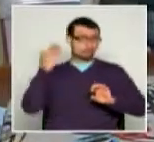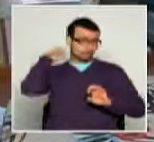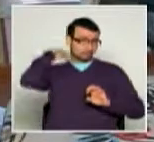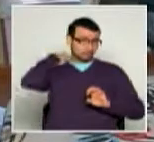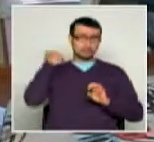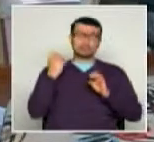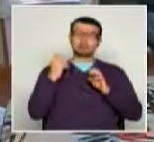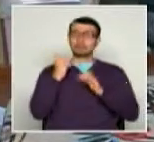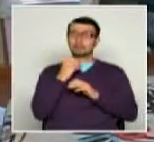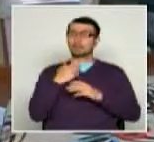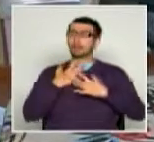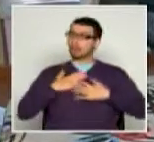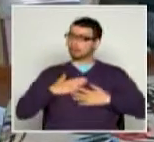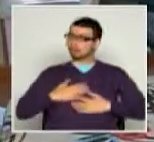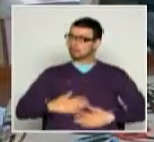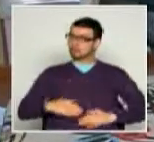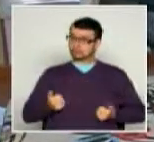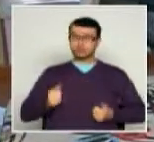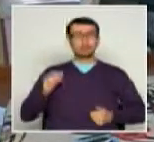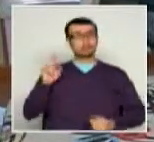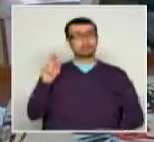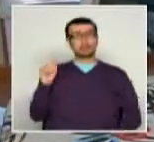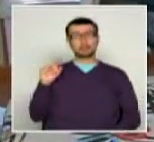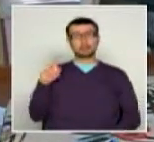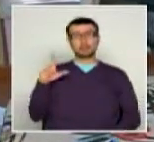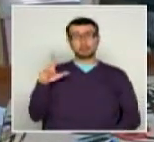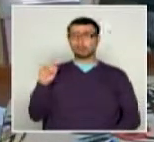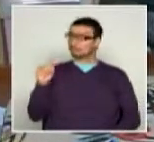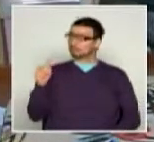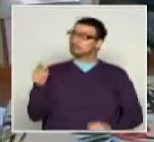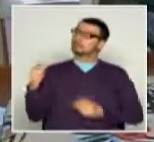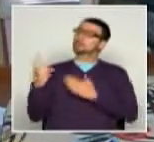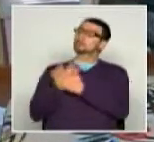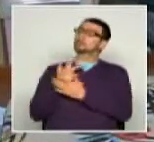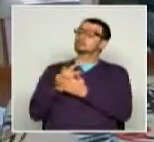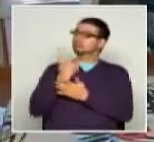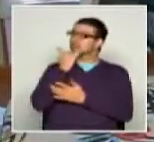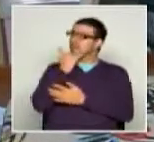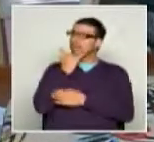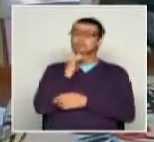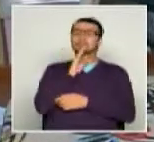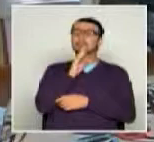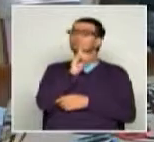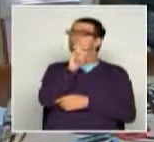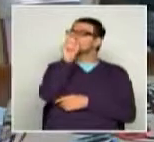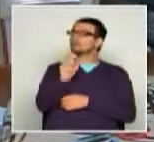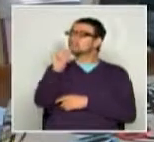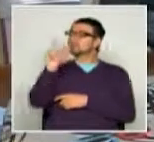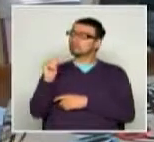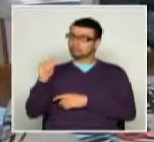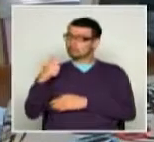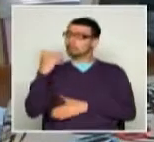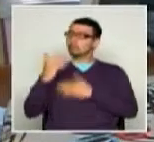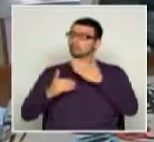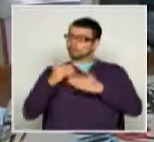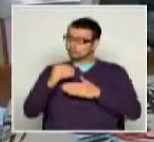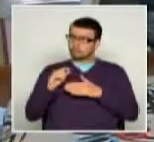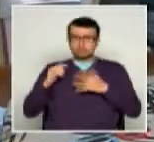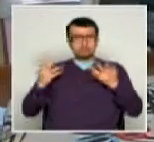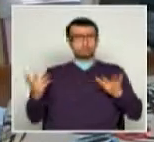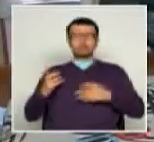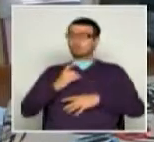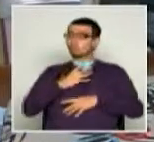ahí es donde uno dice, y quiero que Raúl nos cuente casos clínicos, que nos cuente cómo es ese procedimiento de esos manejos de